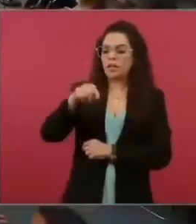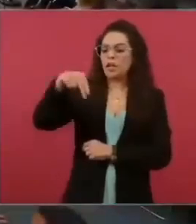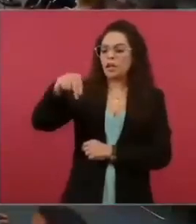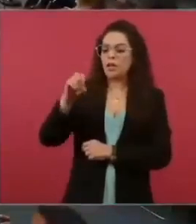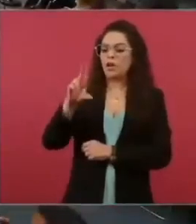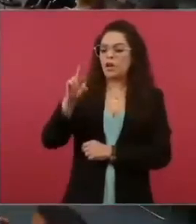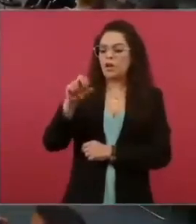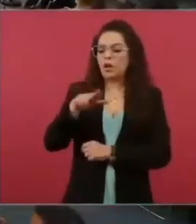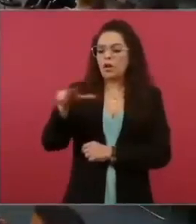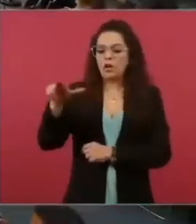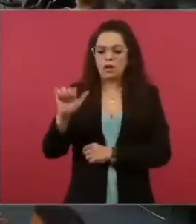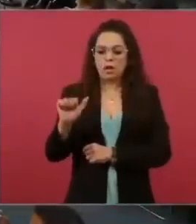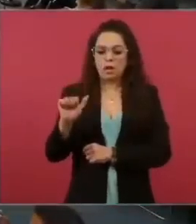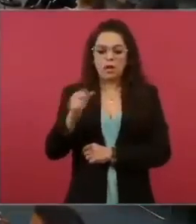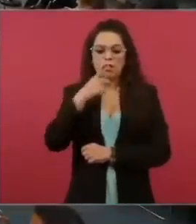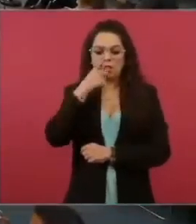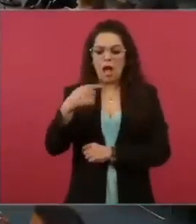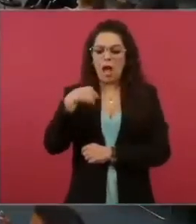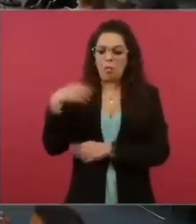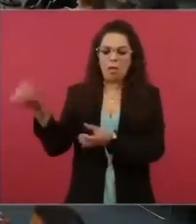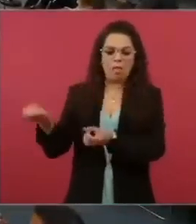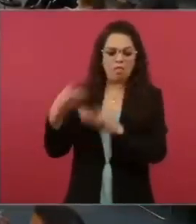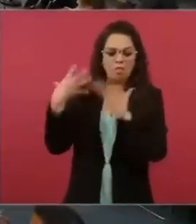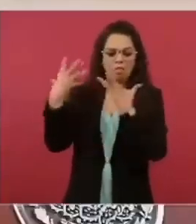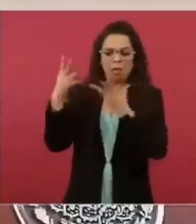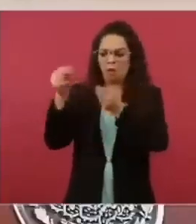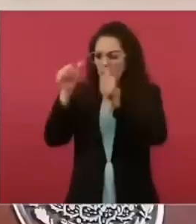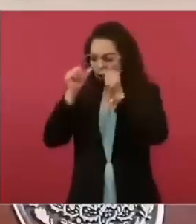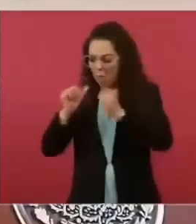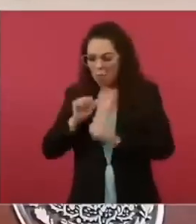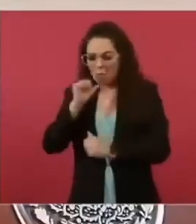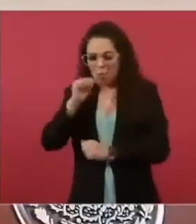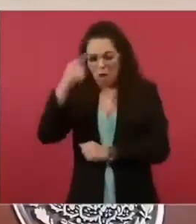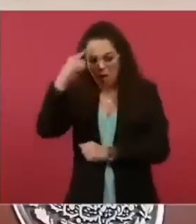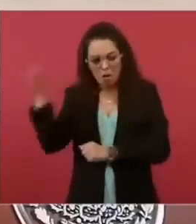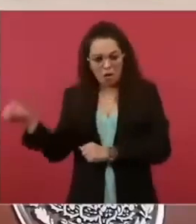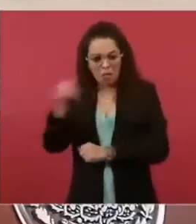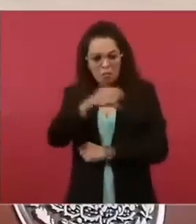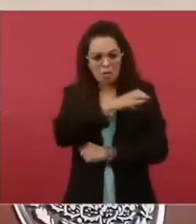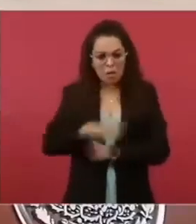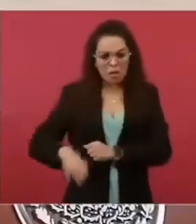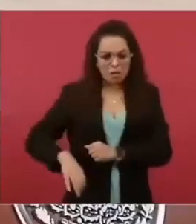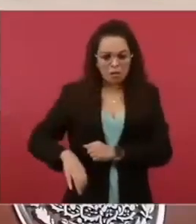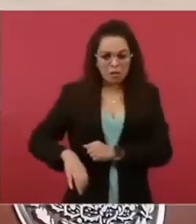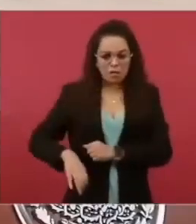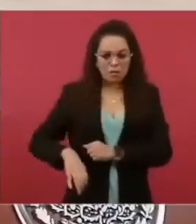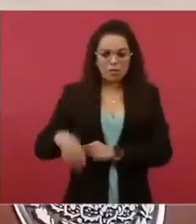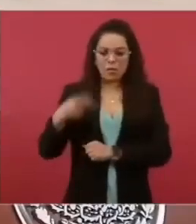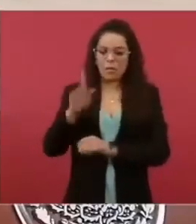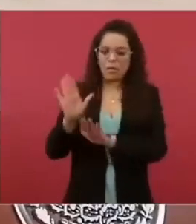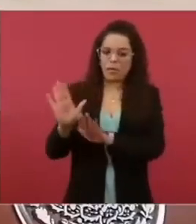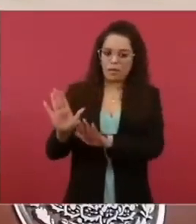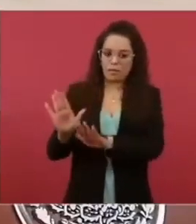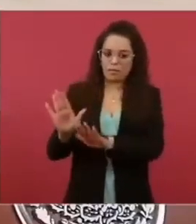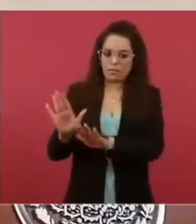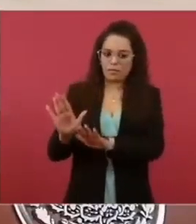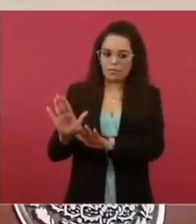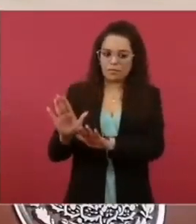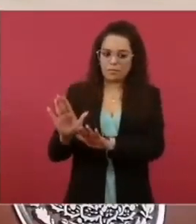Es un proceso que no va a